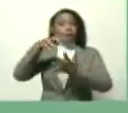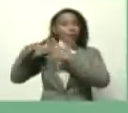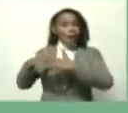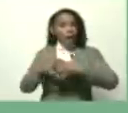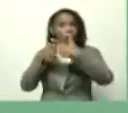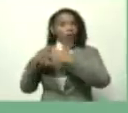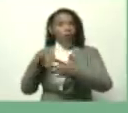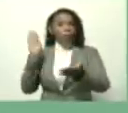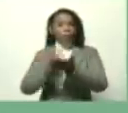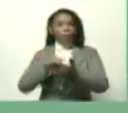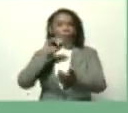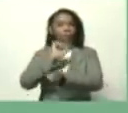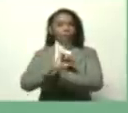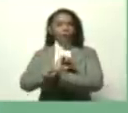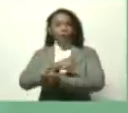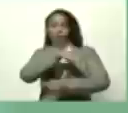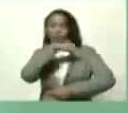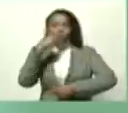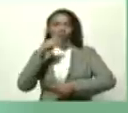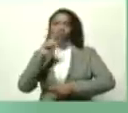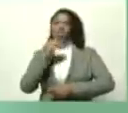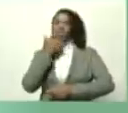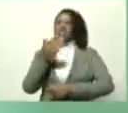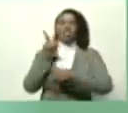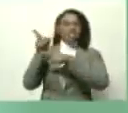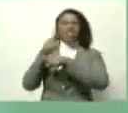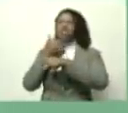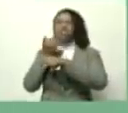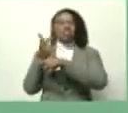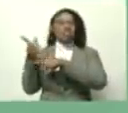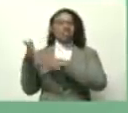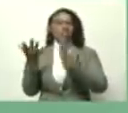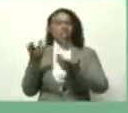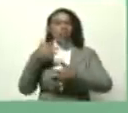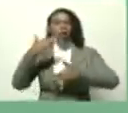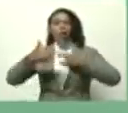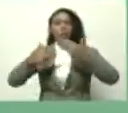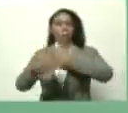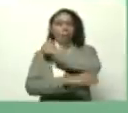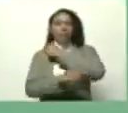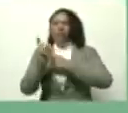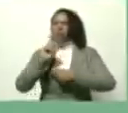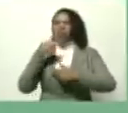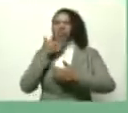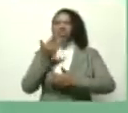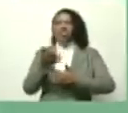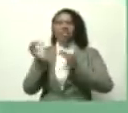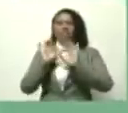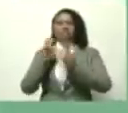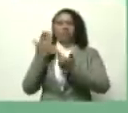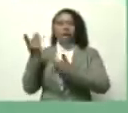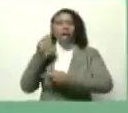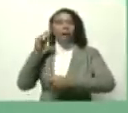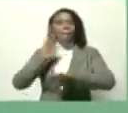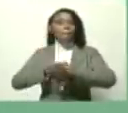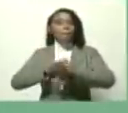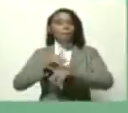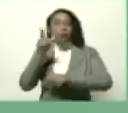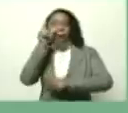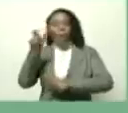ponen preso es a los narcotraficantes que no les sirven, a los narcotraficantes que no les son útiles, como es el caso